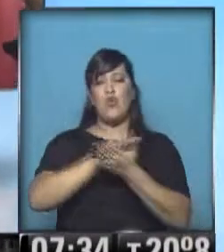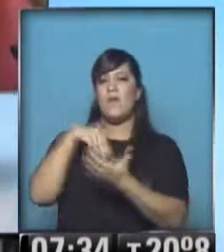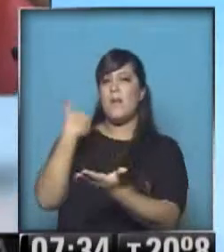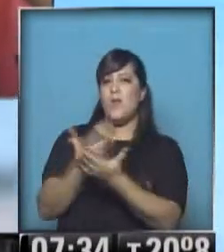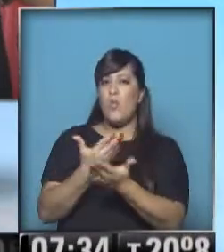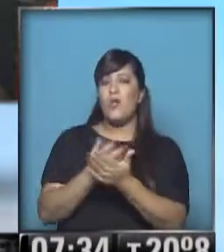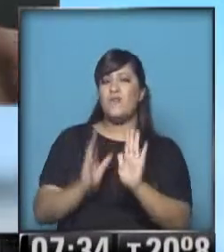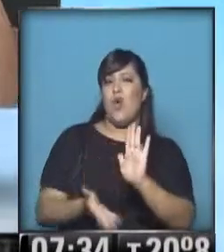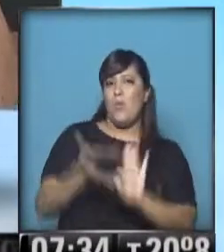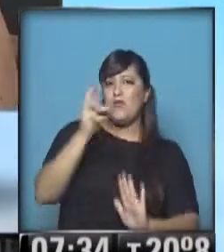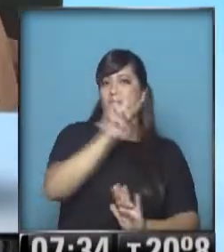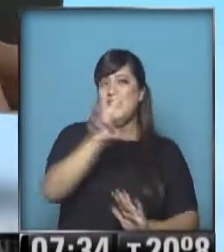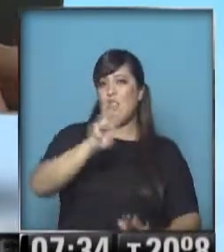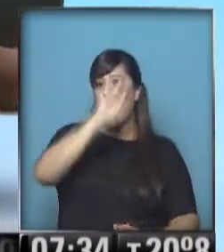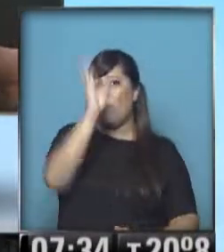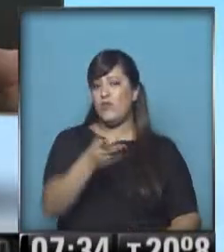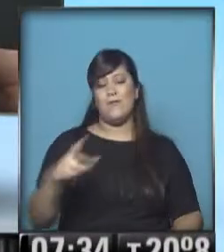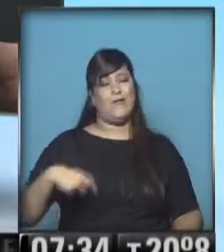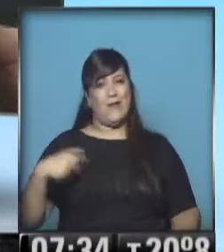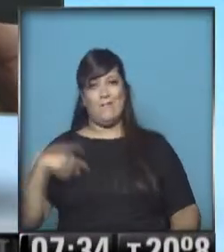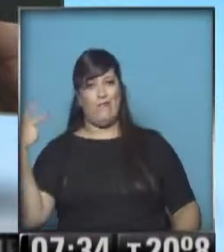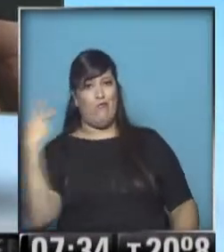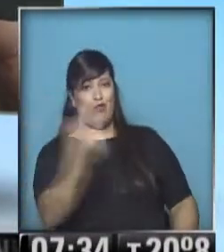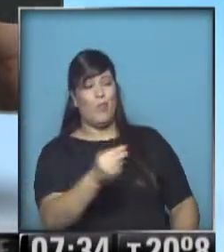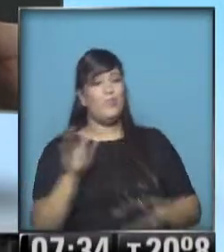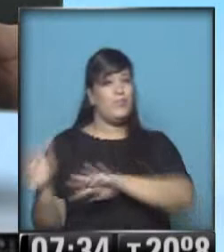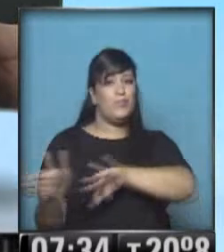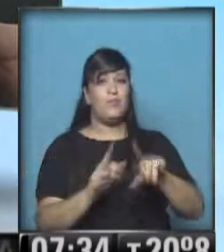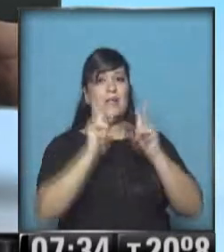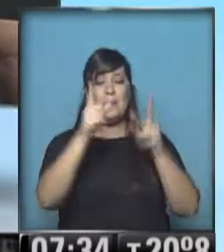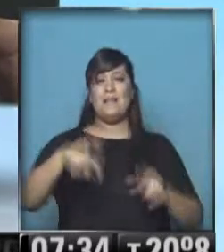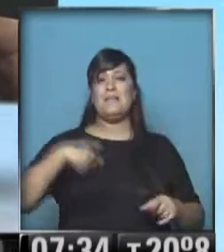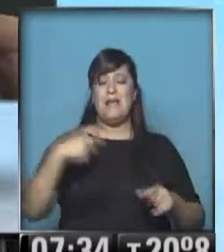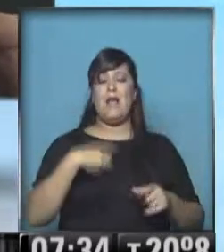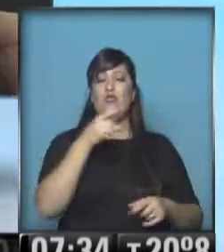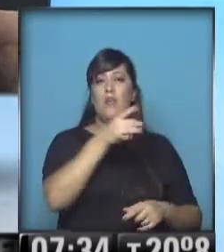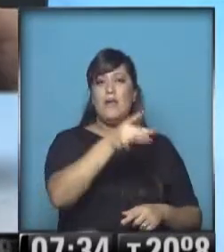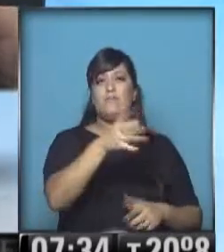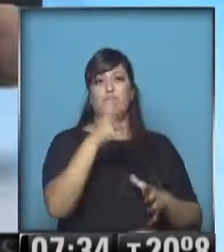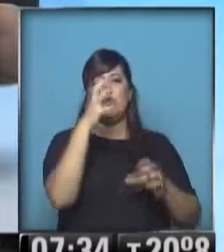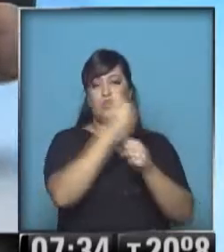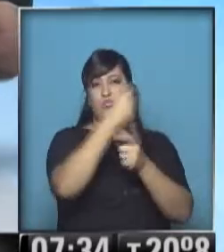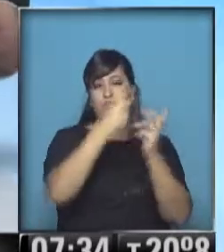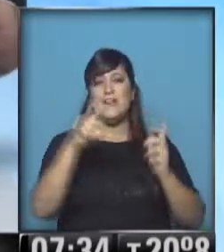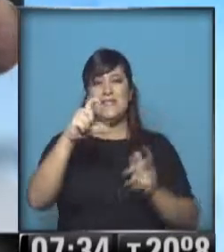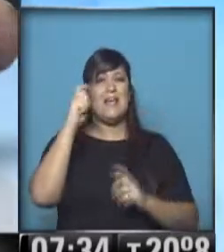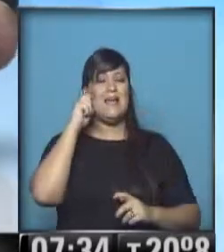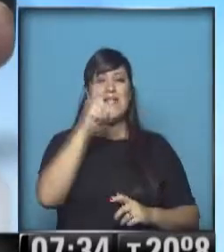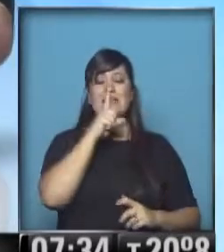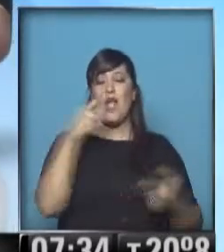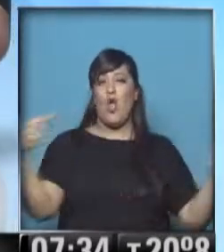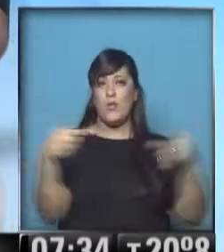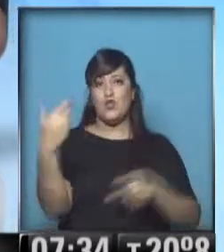de aumento del 22%. Por otra parte, los sindicatos de transporte y la CGT opositora están analizando un nuevo